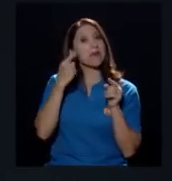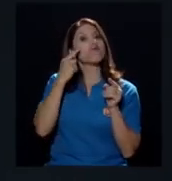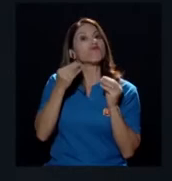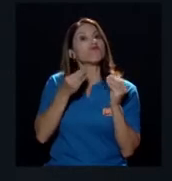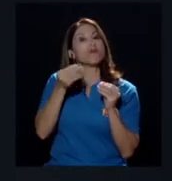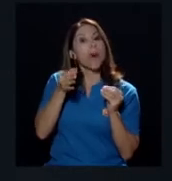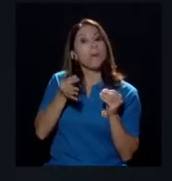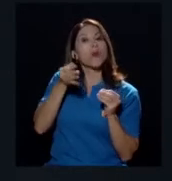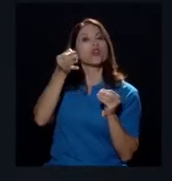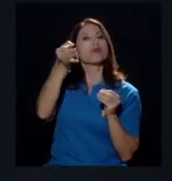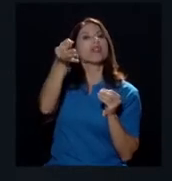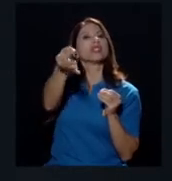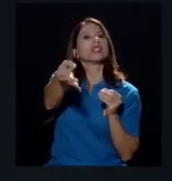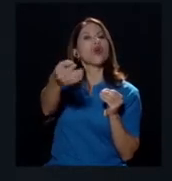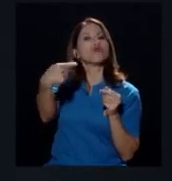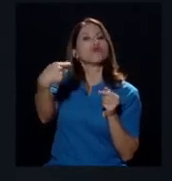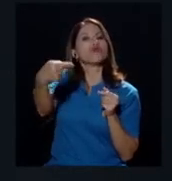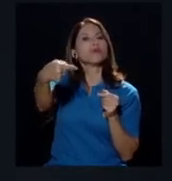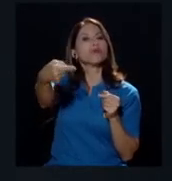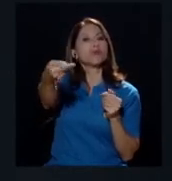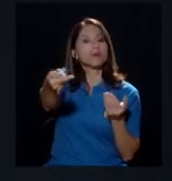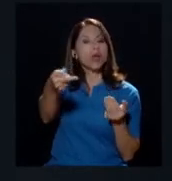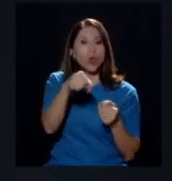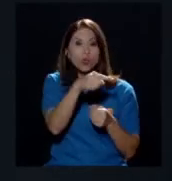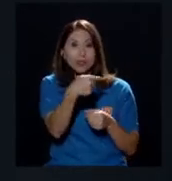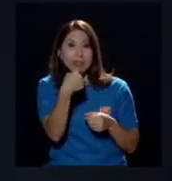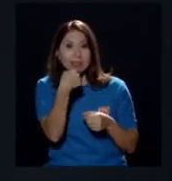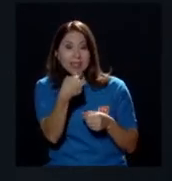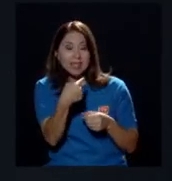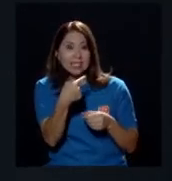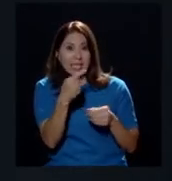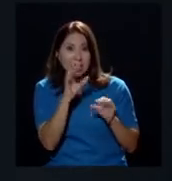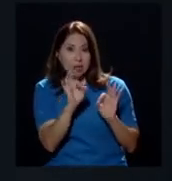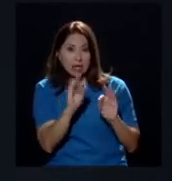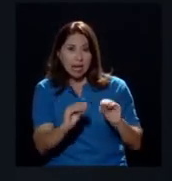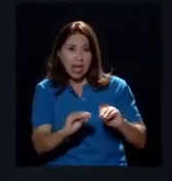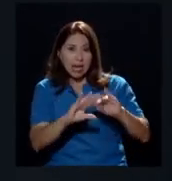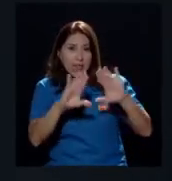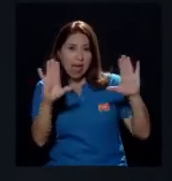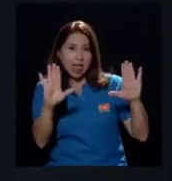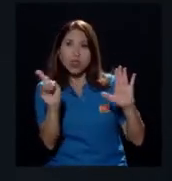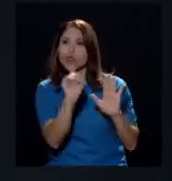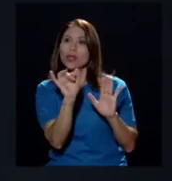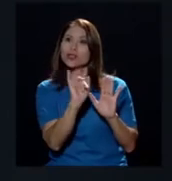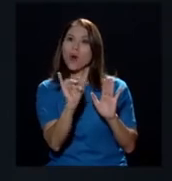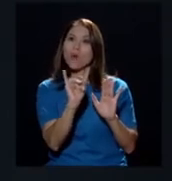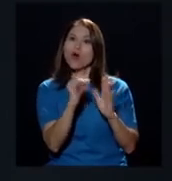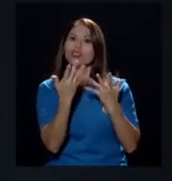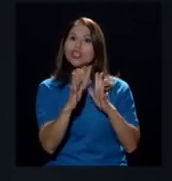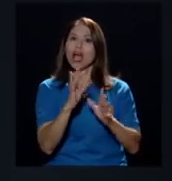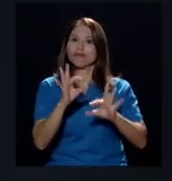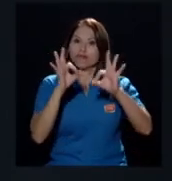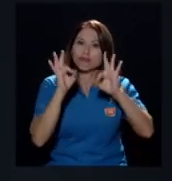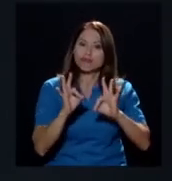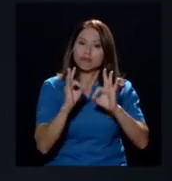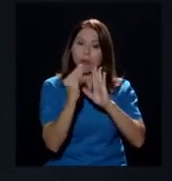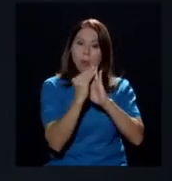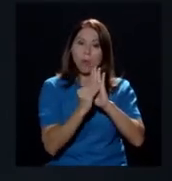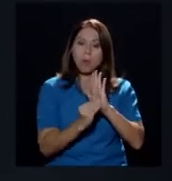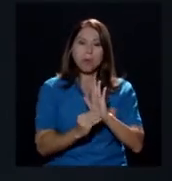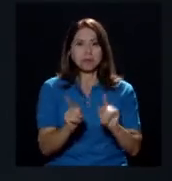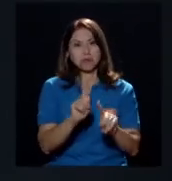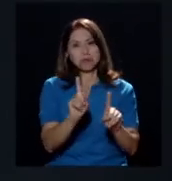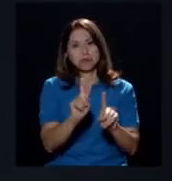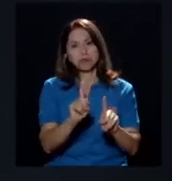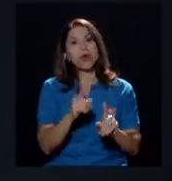y usted con claridad dice que no es necesario sino pocos espacios